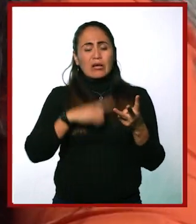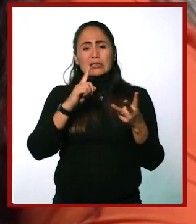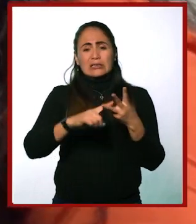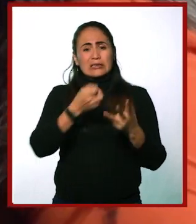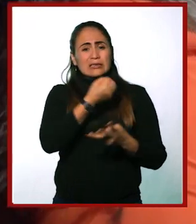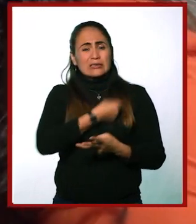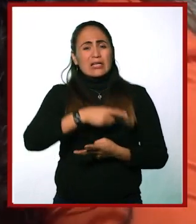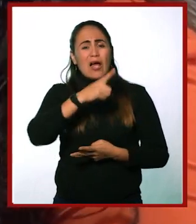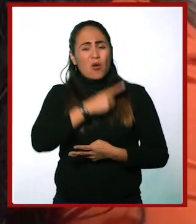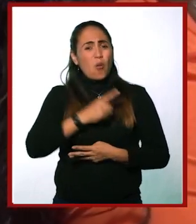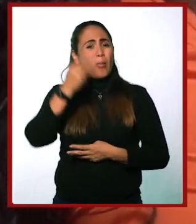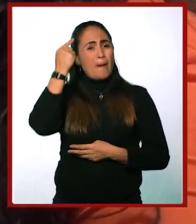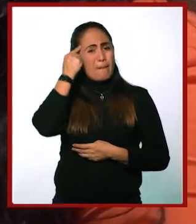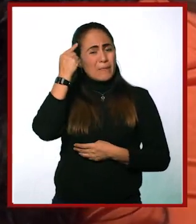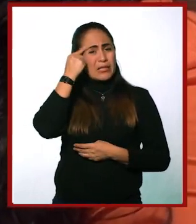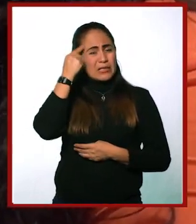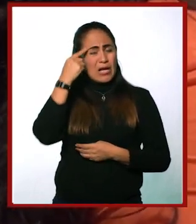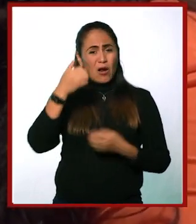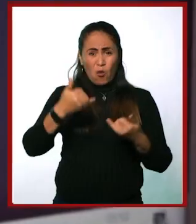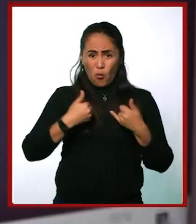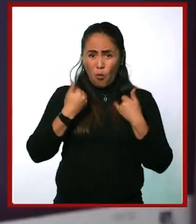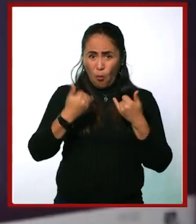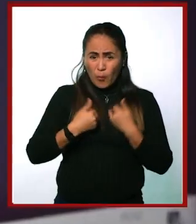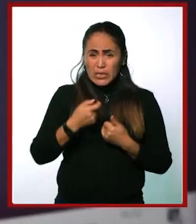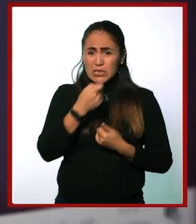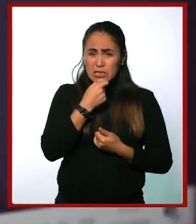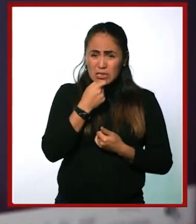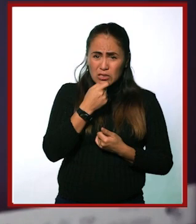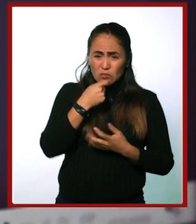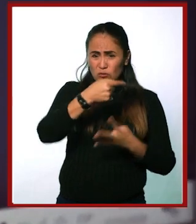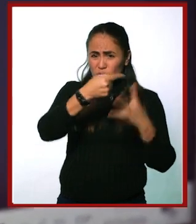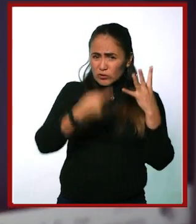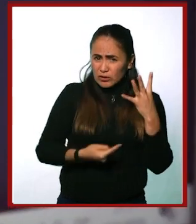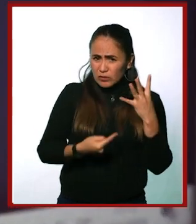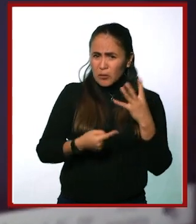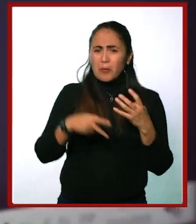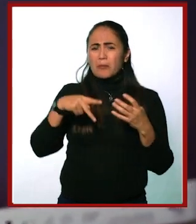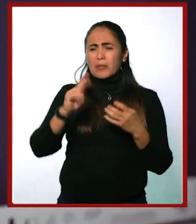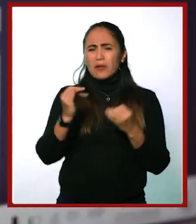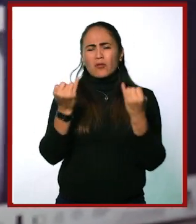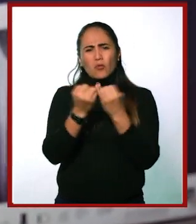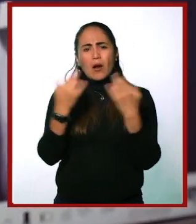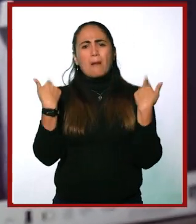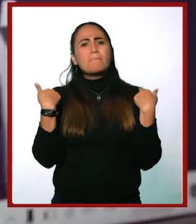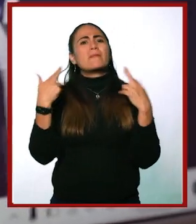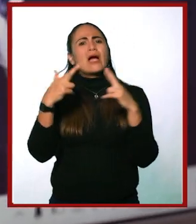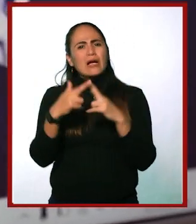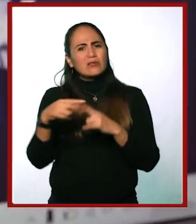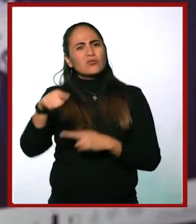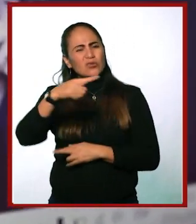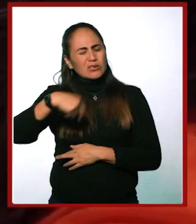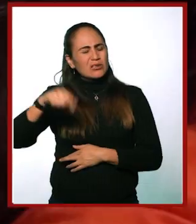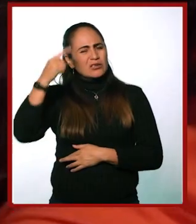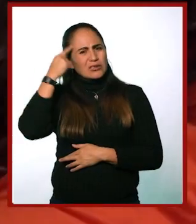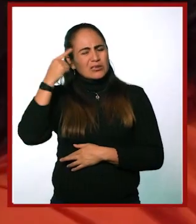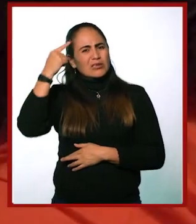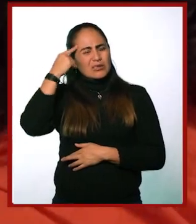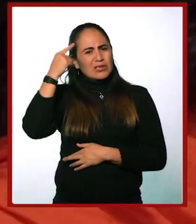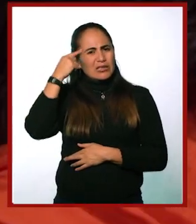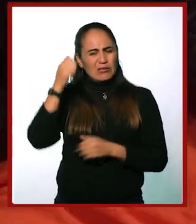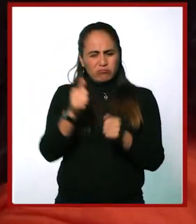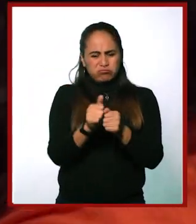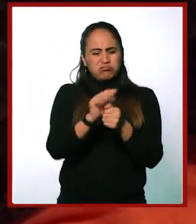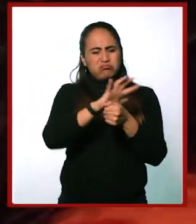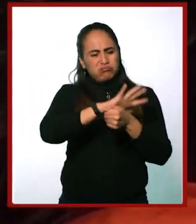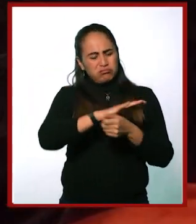tema de la salud mental en los jóvenes, en los niños, en los adolescentes, pero también en los docentes, por ejemplo, que ha generado